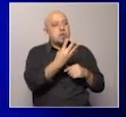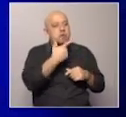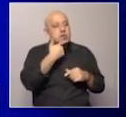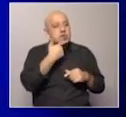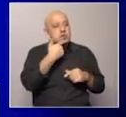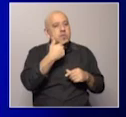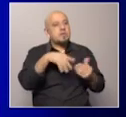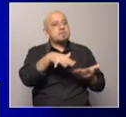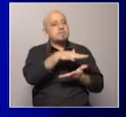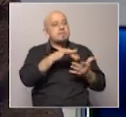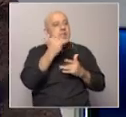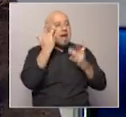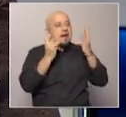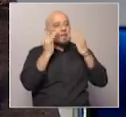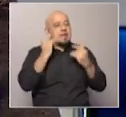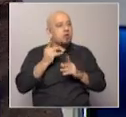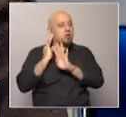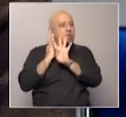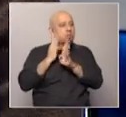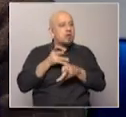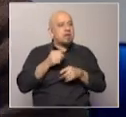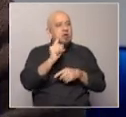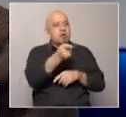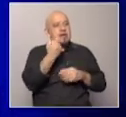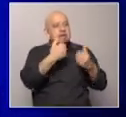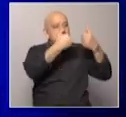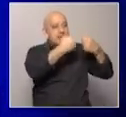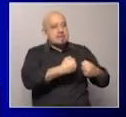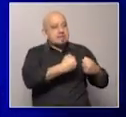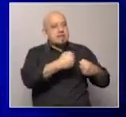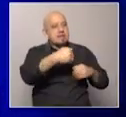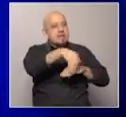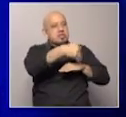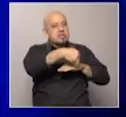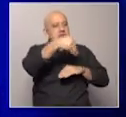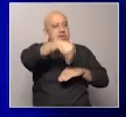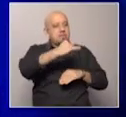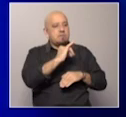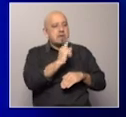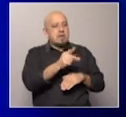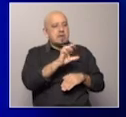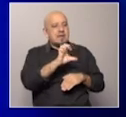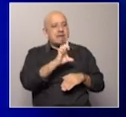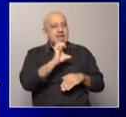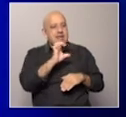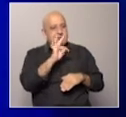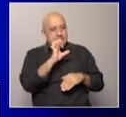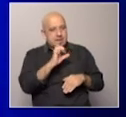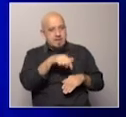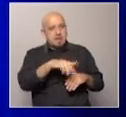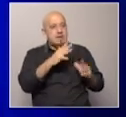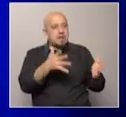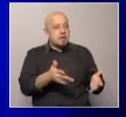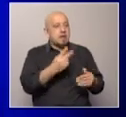en el espacio de arte contemporáneo que está en la ex cárcel de miguelete se desarrollará la exposición vinculada de la edición 2020 de